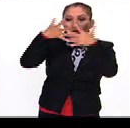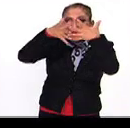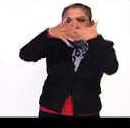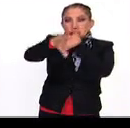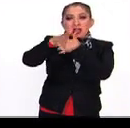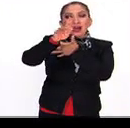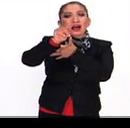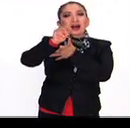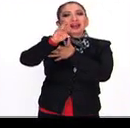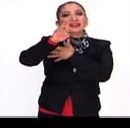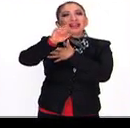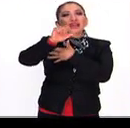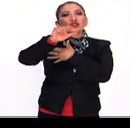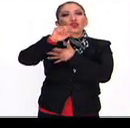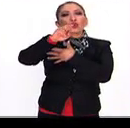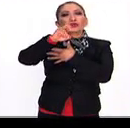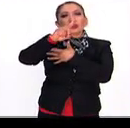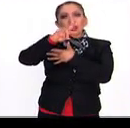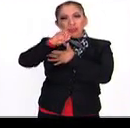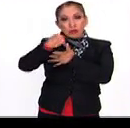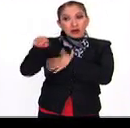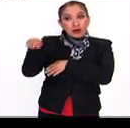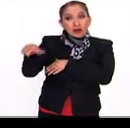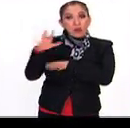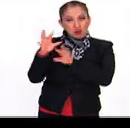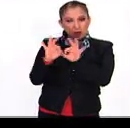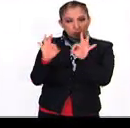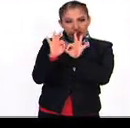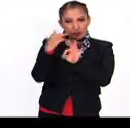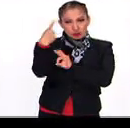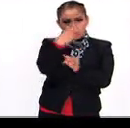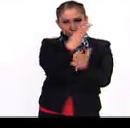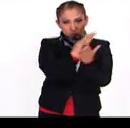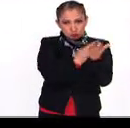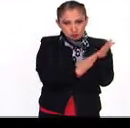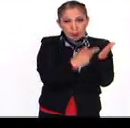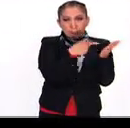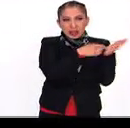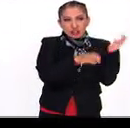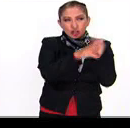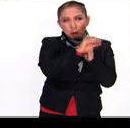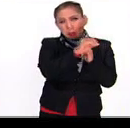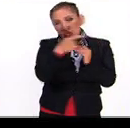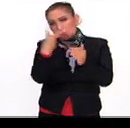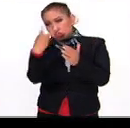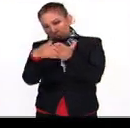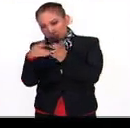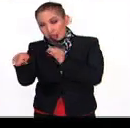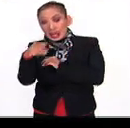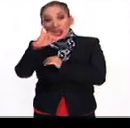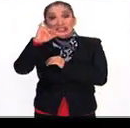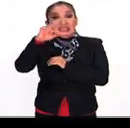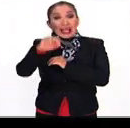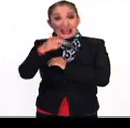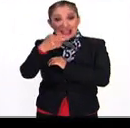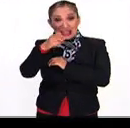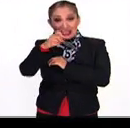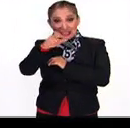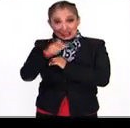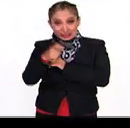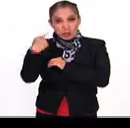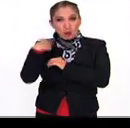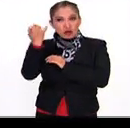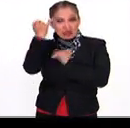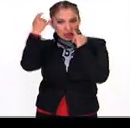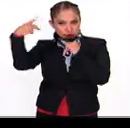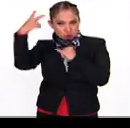traslúcido. Un elemento importante, sobre todo en la gráfica de los años 90 y 2000, fue que Jan Hendrix, precisamente en esta lógica de